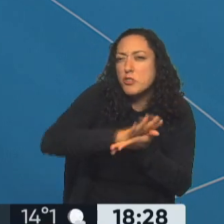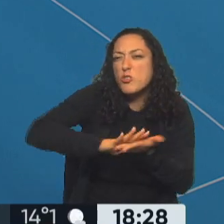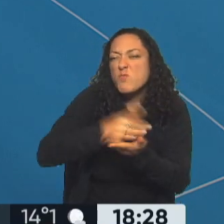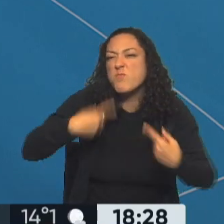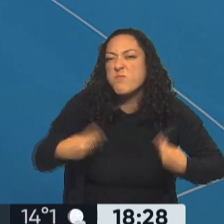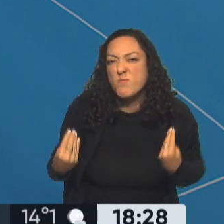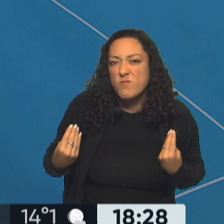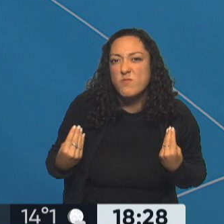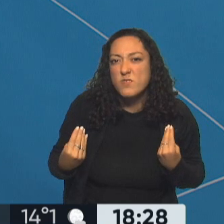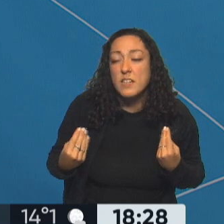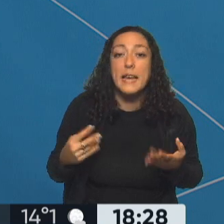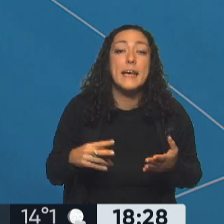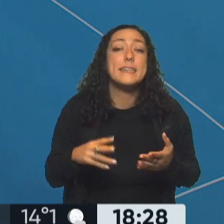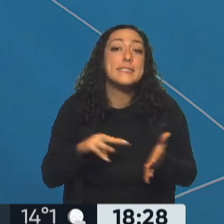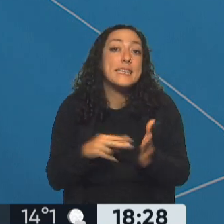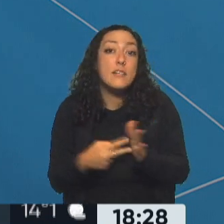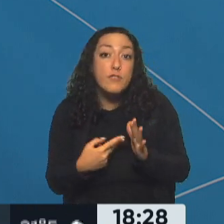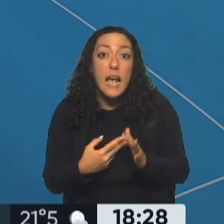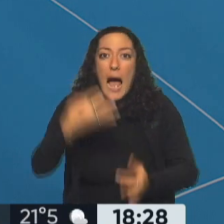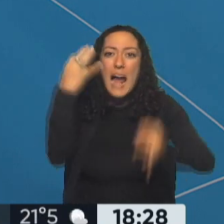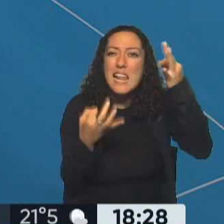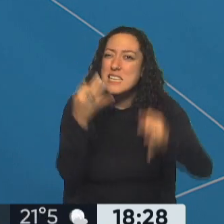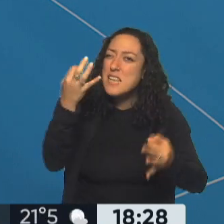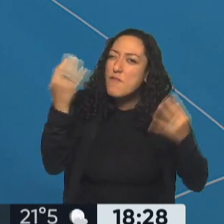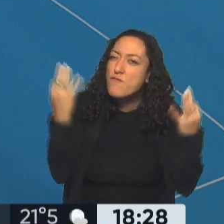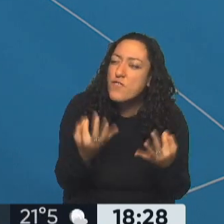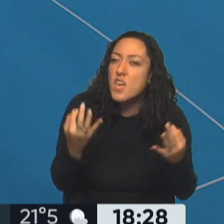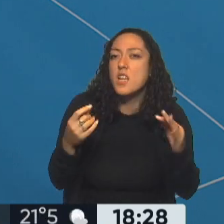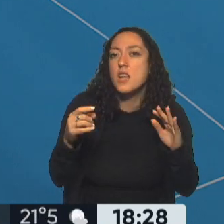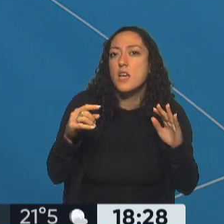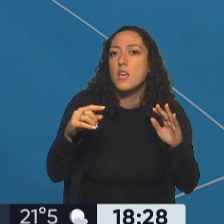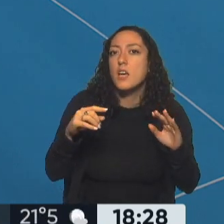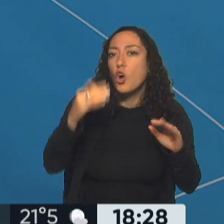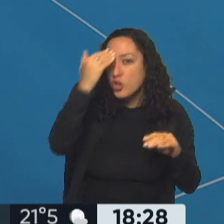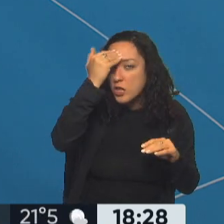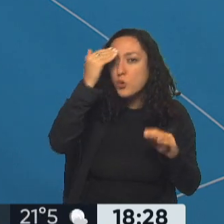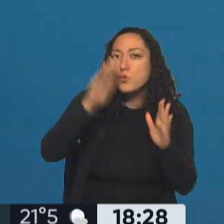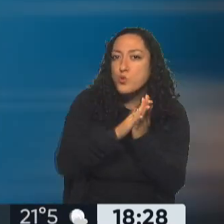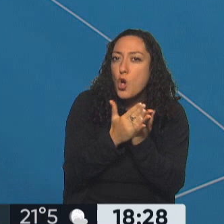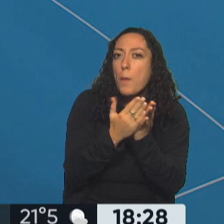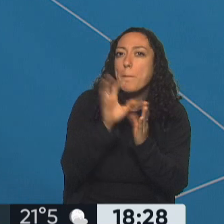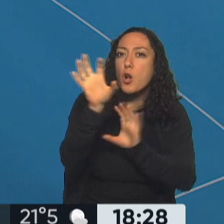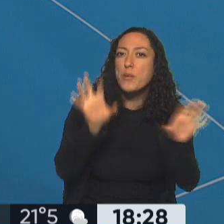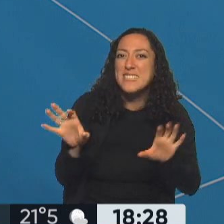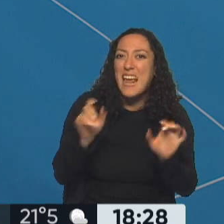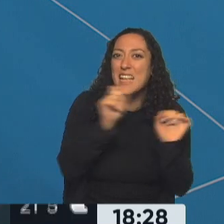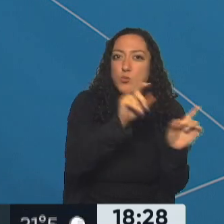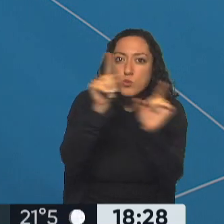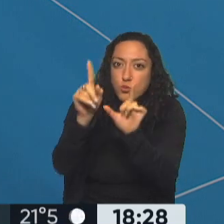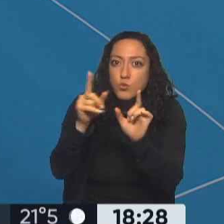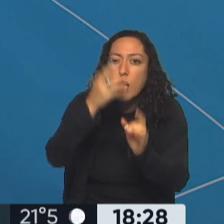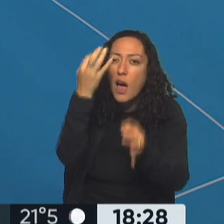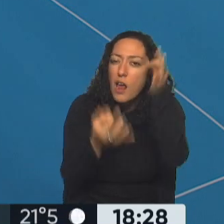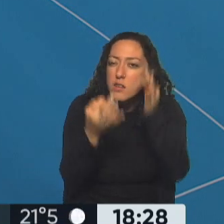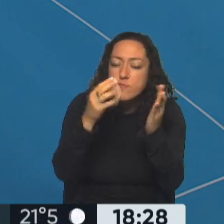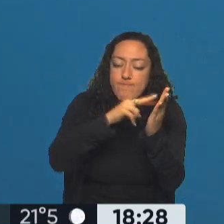resolver sobre el fondo de la cuestión significa ponerse a analizar los artículos de cada una de las constituciones provinciales. Aquí lo que hicieron fue suspender